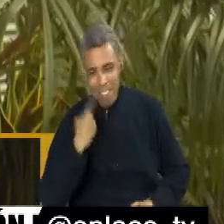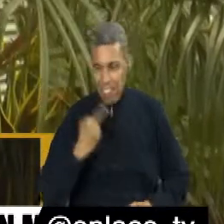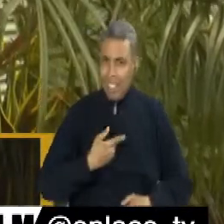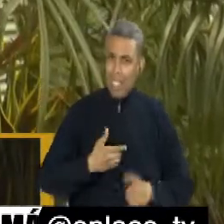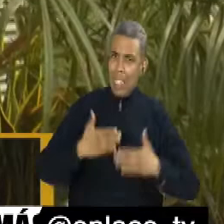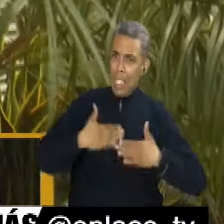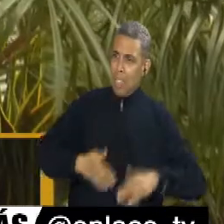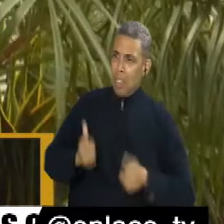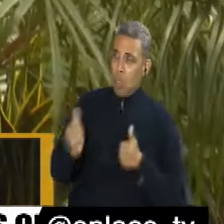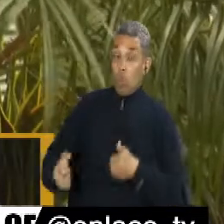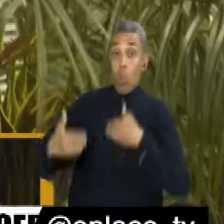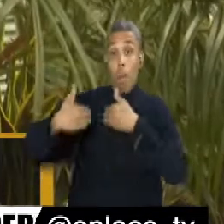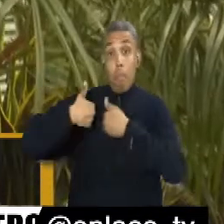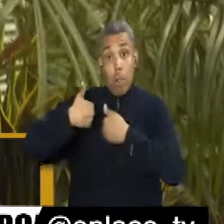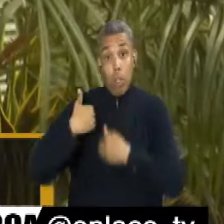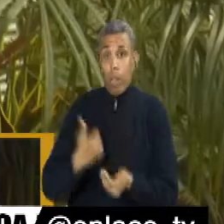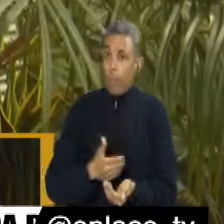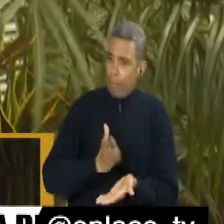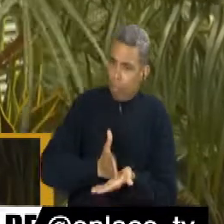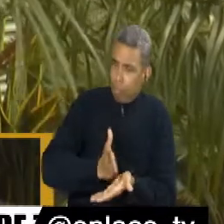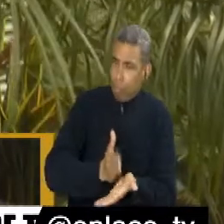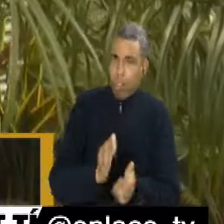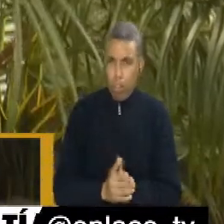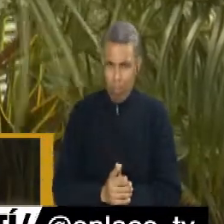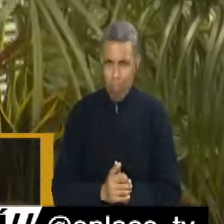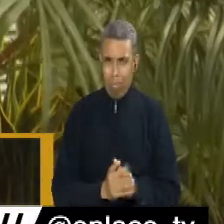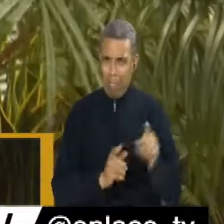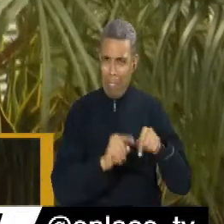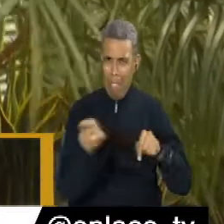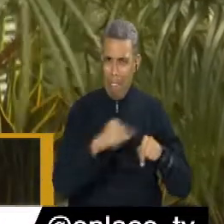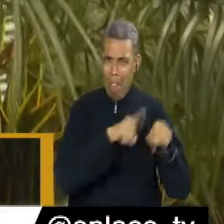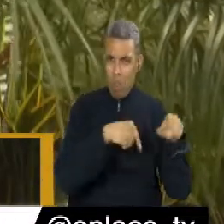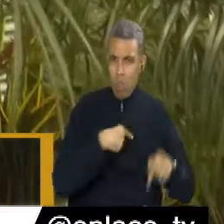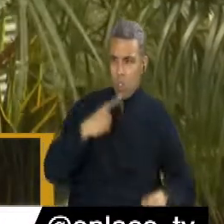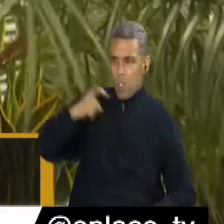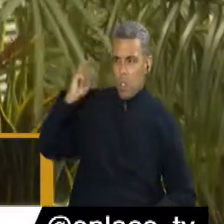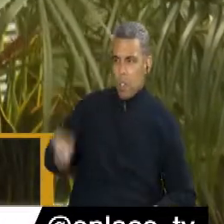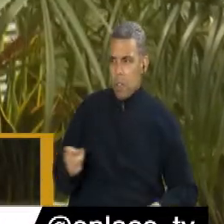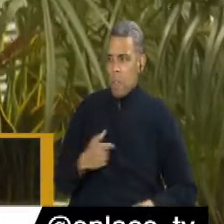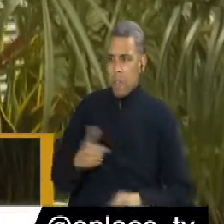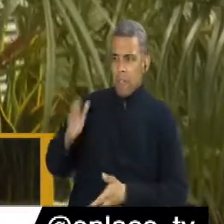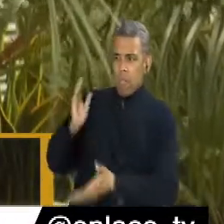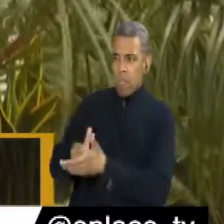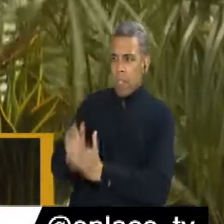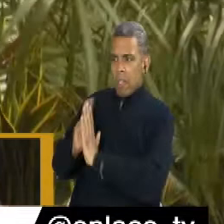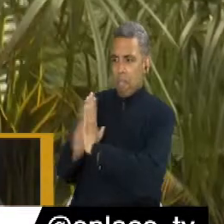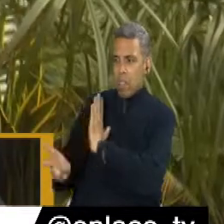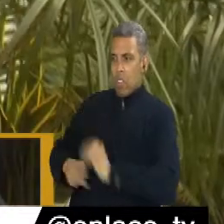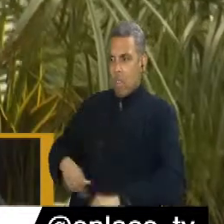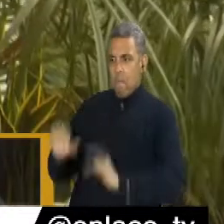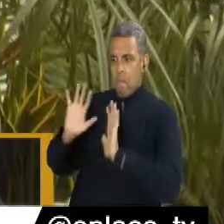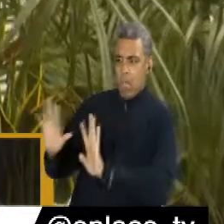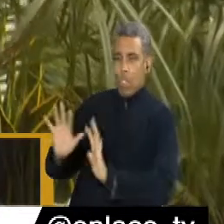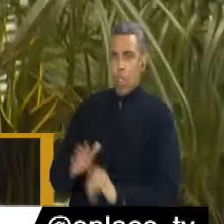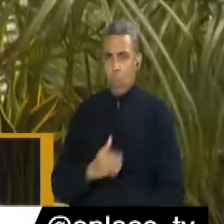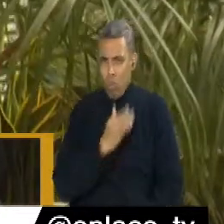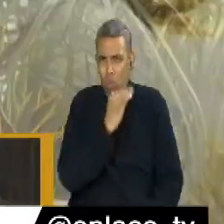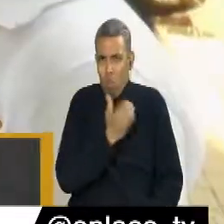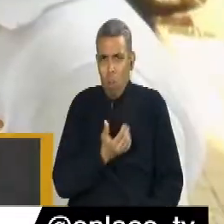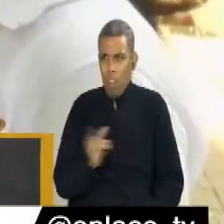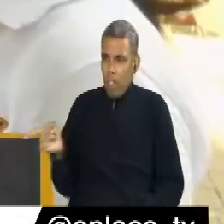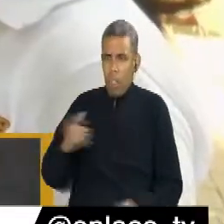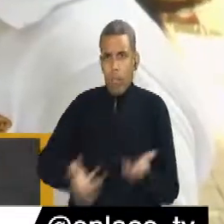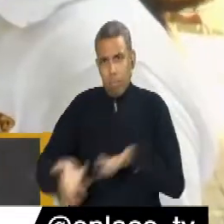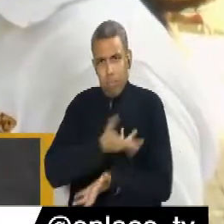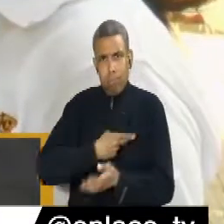sentido del deber. No creemos que haya sido amenazas, no tenía enemigos. Tenía muy buenas relaciones con sus estudiantes.